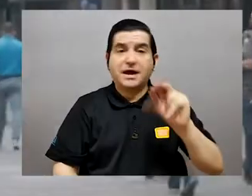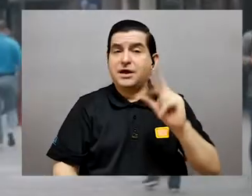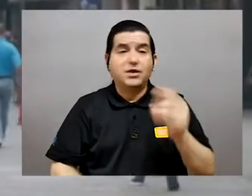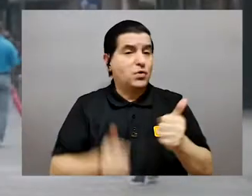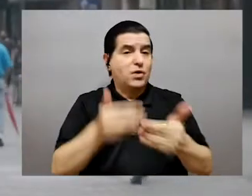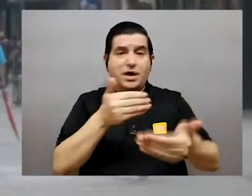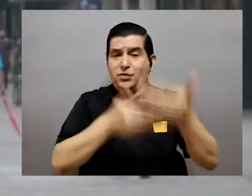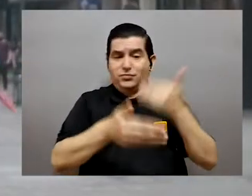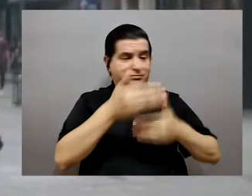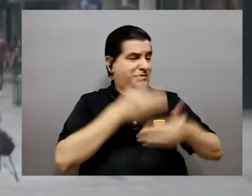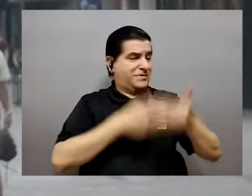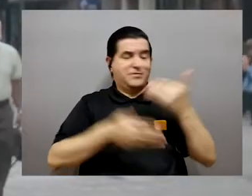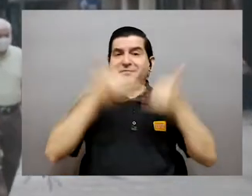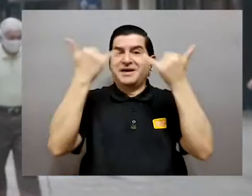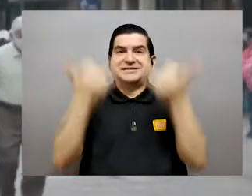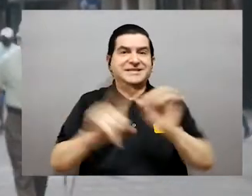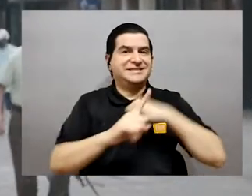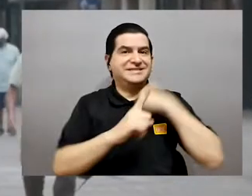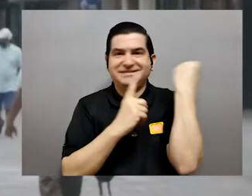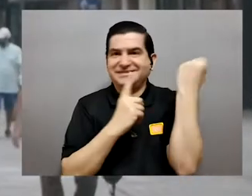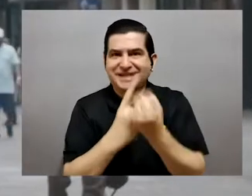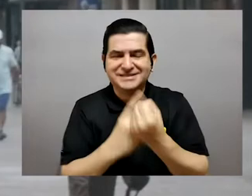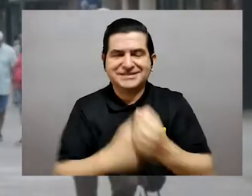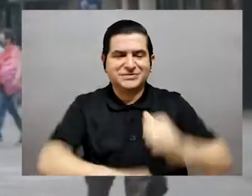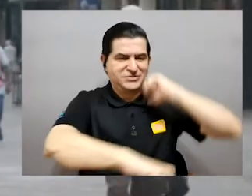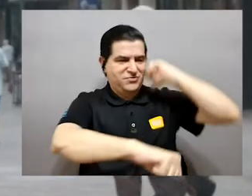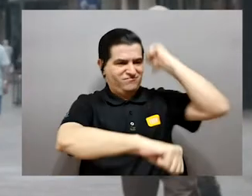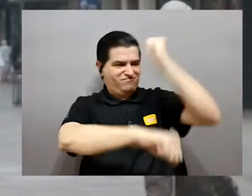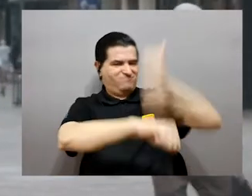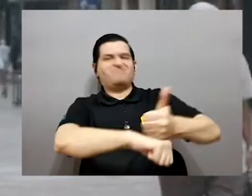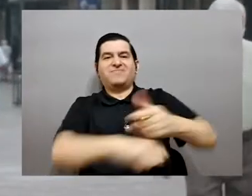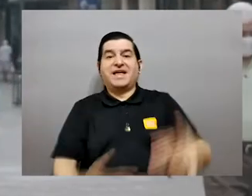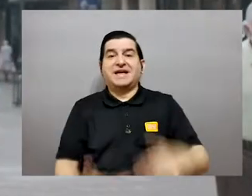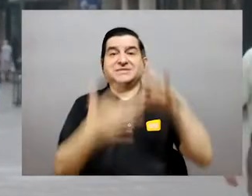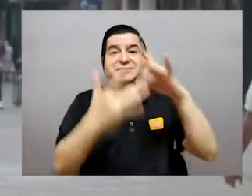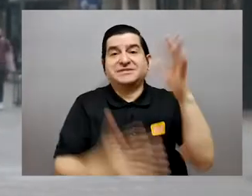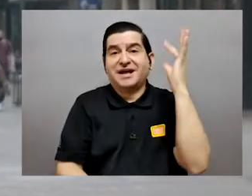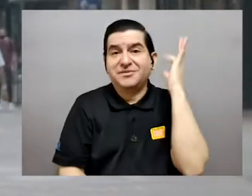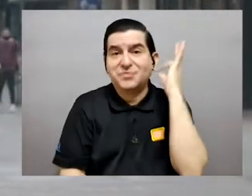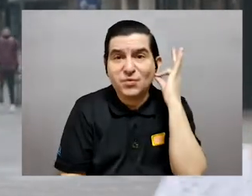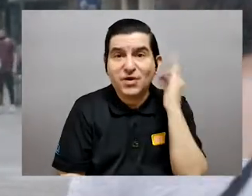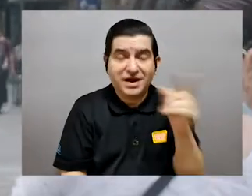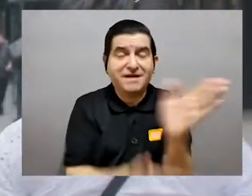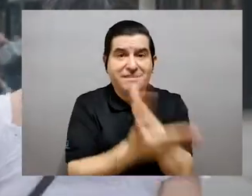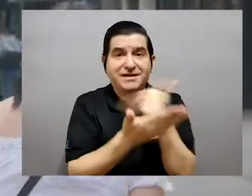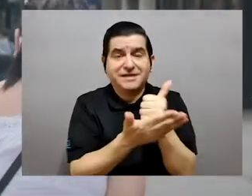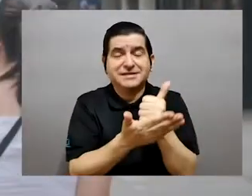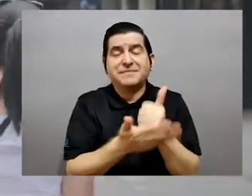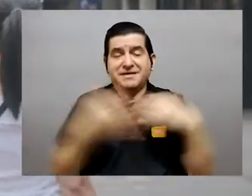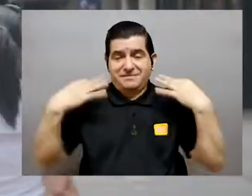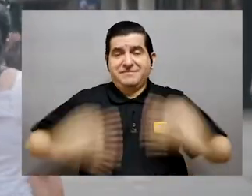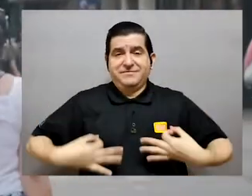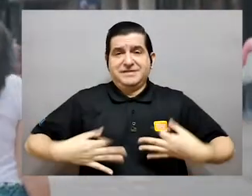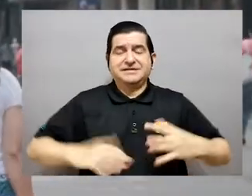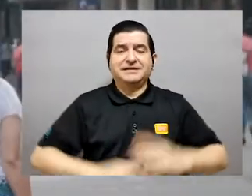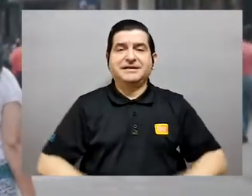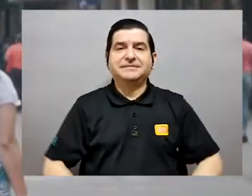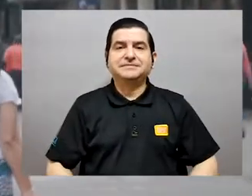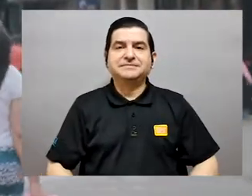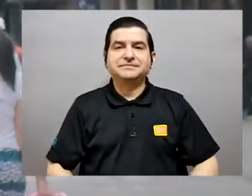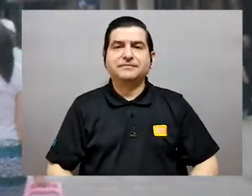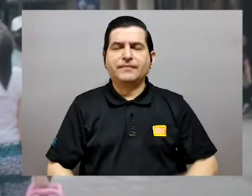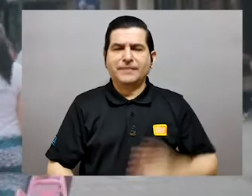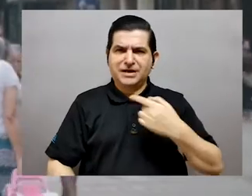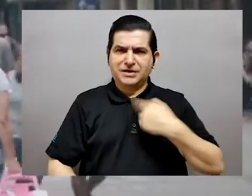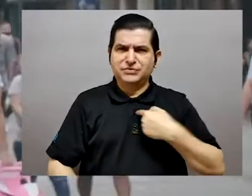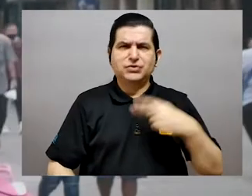todos esos valores que transmiten. Los valores que están, que yo los voy tomando y los voy incorporando a la escultura. ¿Sabes lo impresionante de la